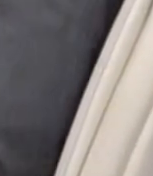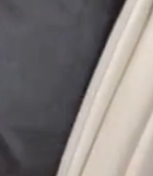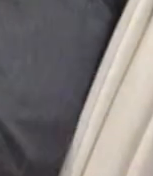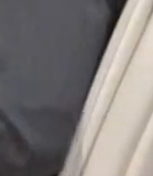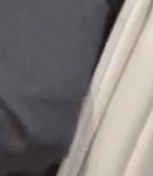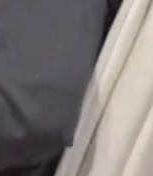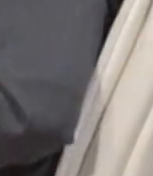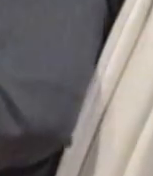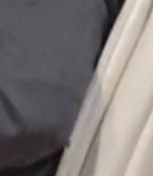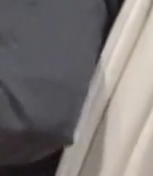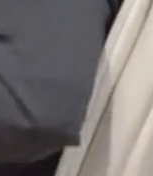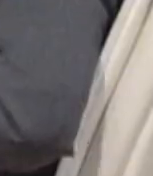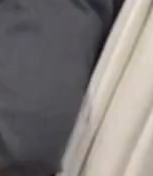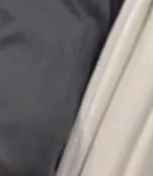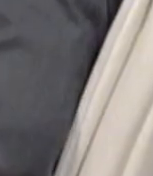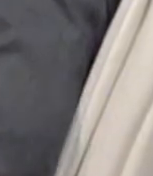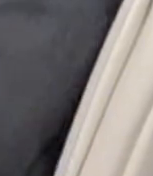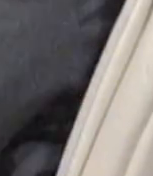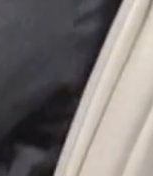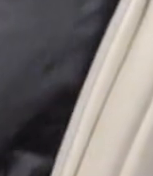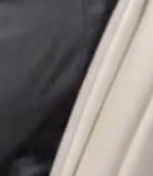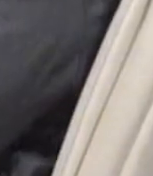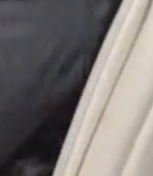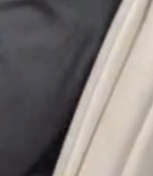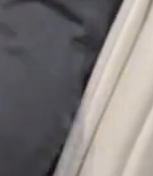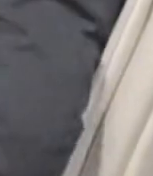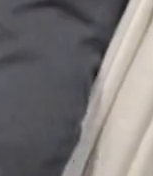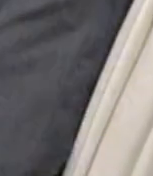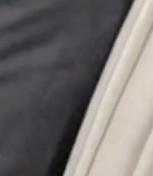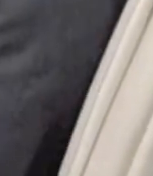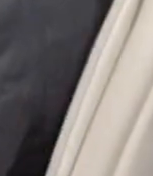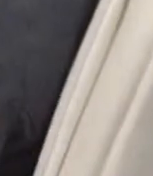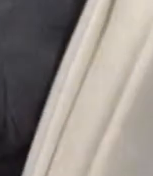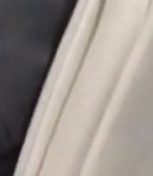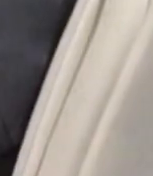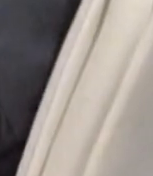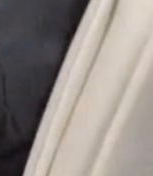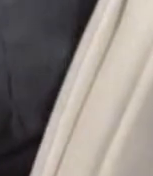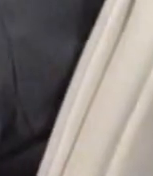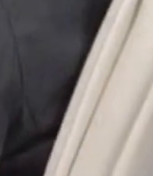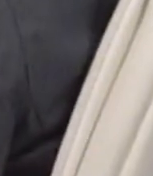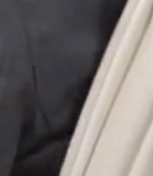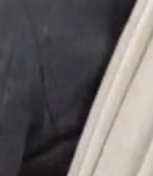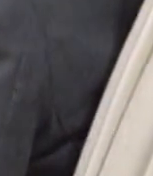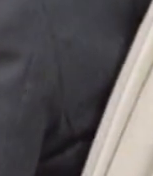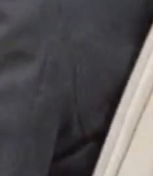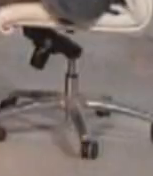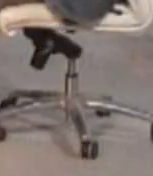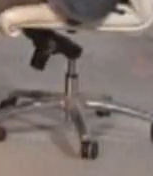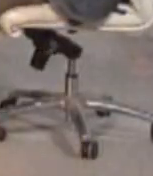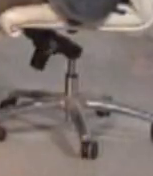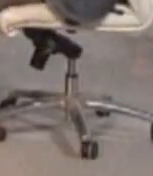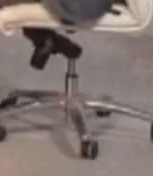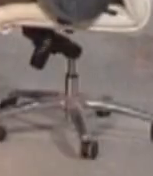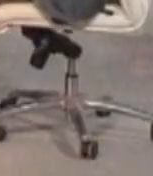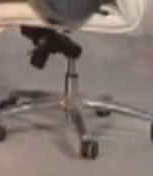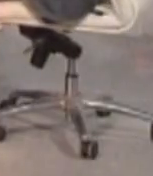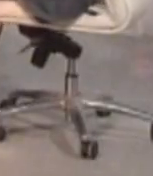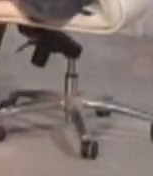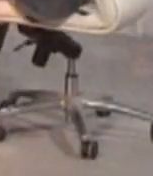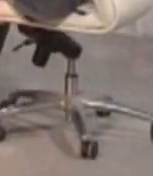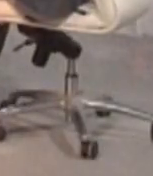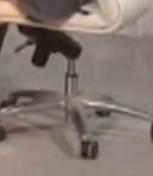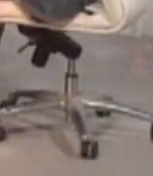a reflexionar. Y que pudo, además, en esa labor intelectual, pues crear numerosas instituciones, pero